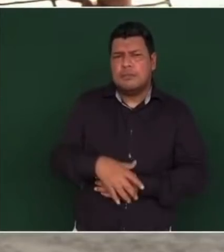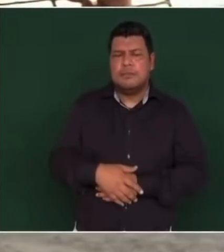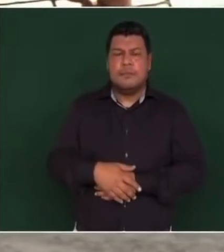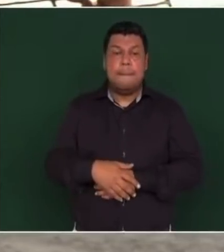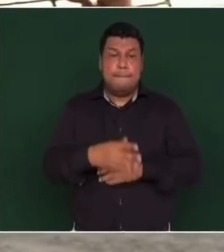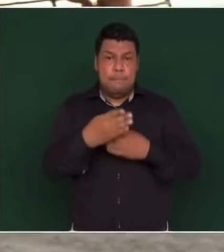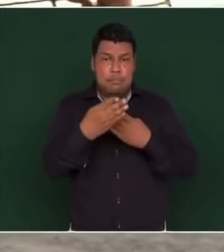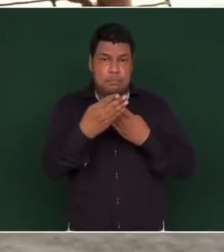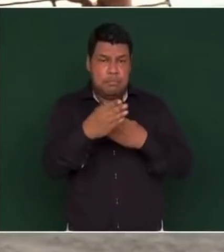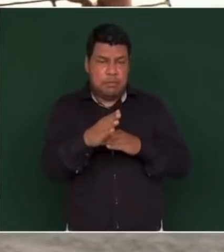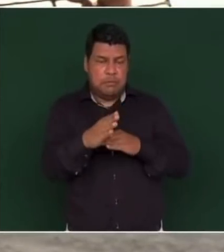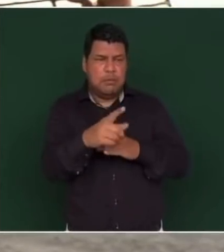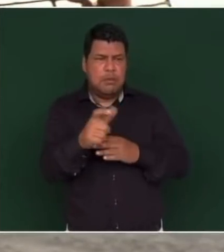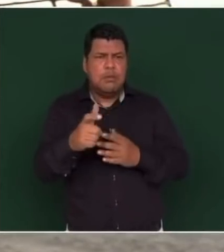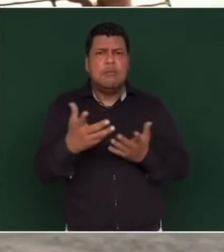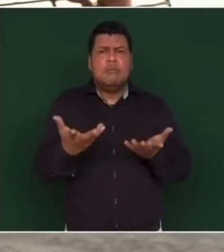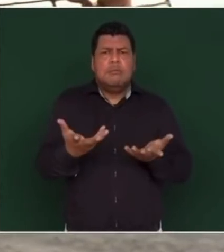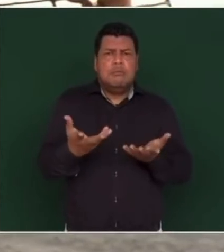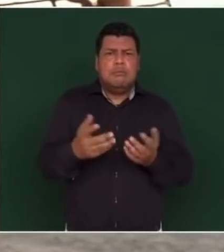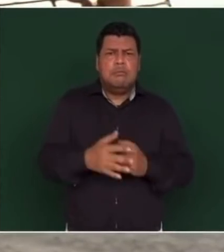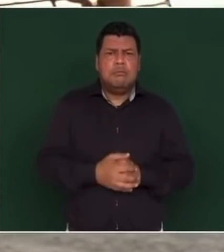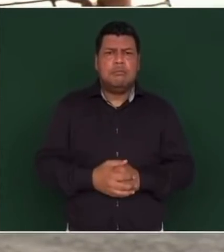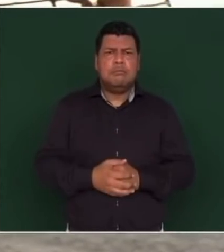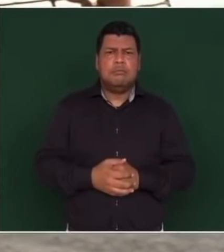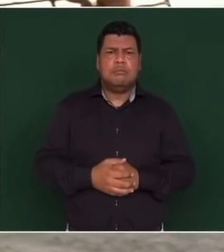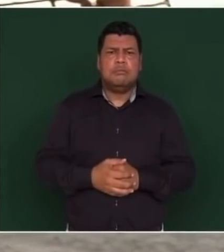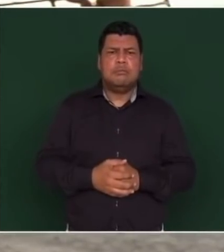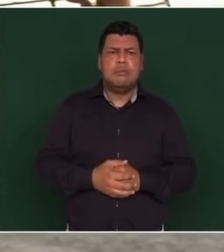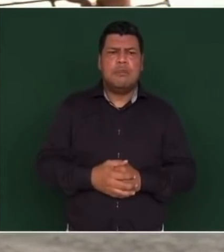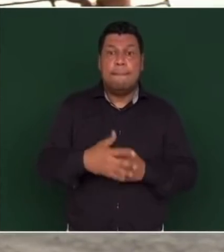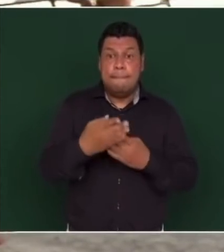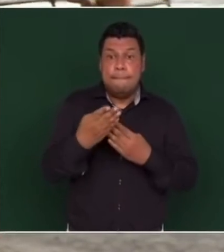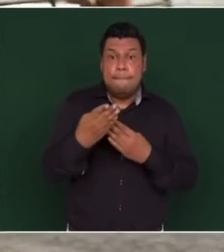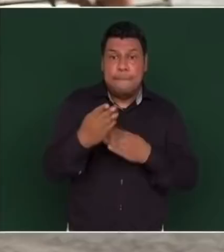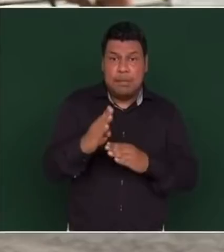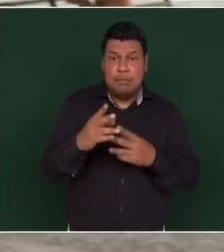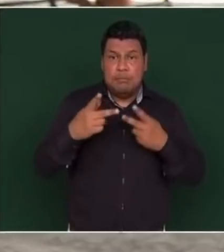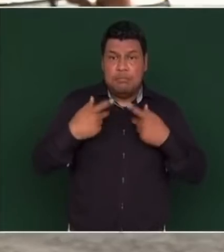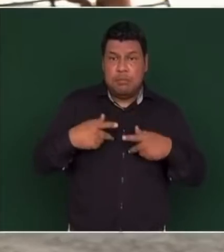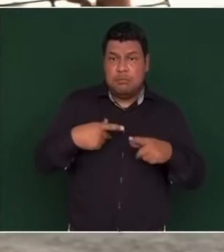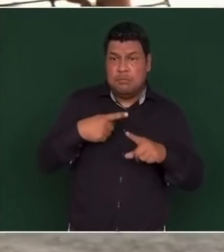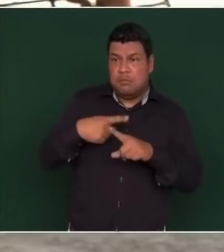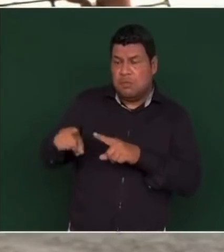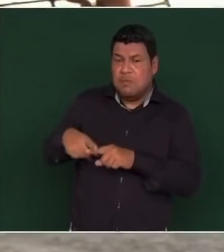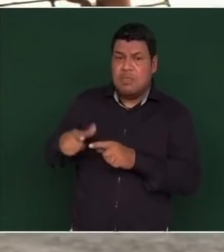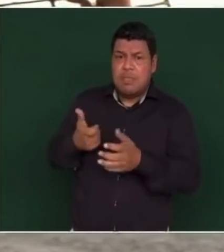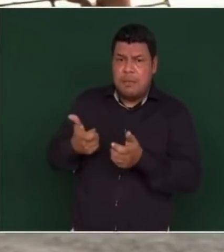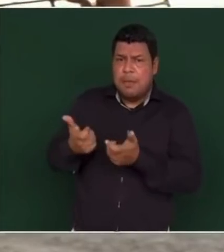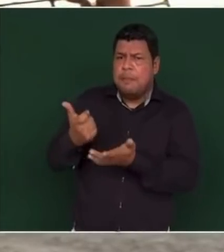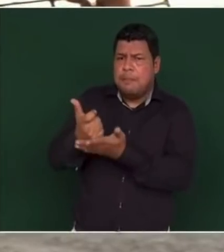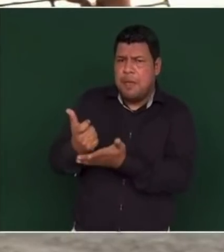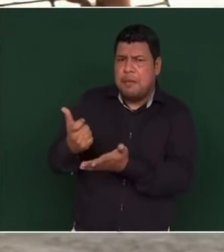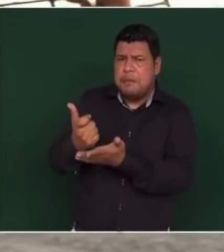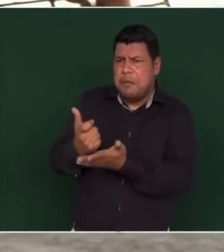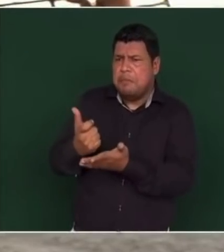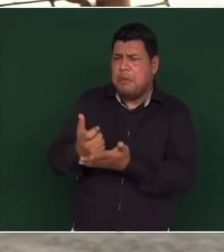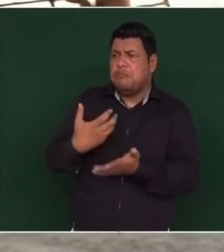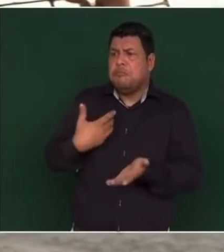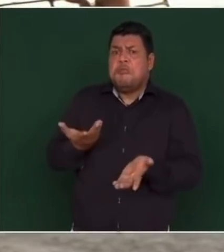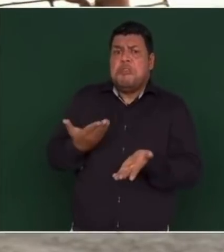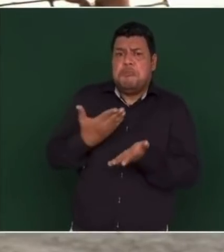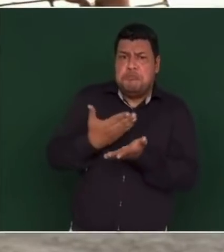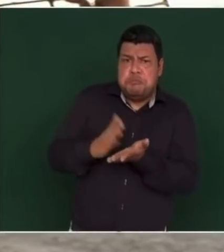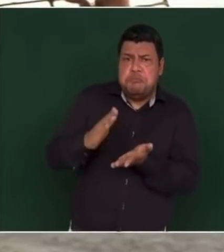bancarias que cobren o que, bueno, que ellos tomen del salario de los trabajadores los créditos que se